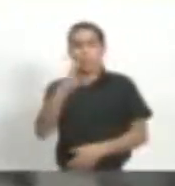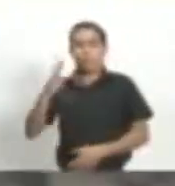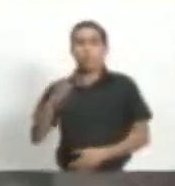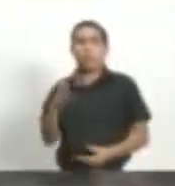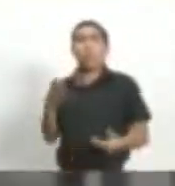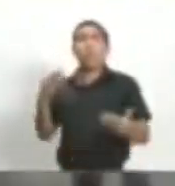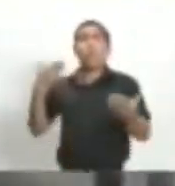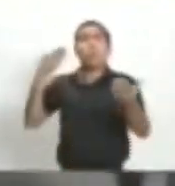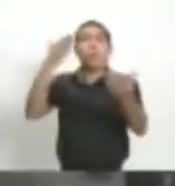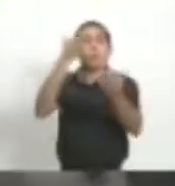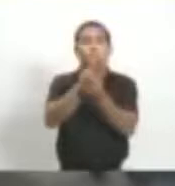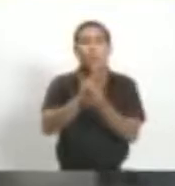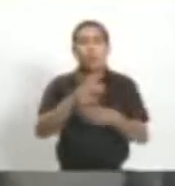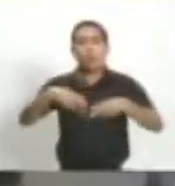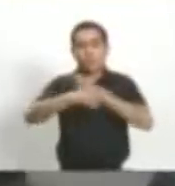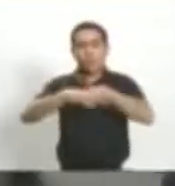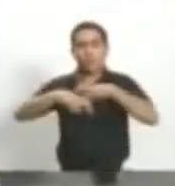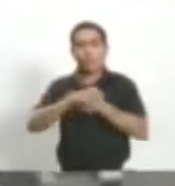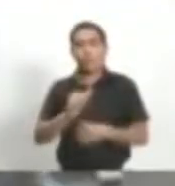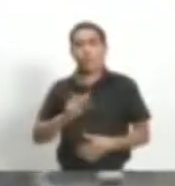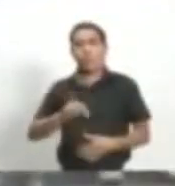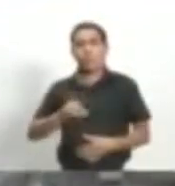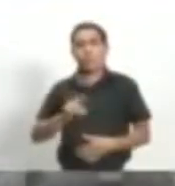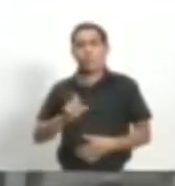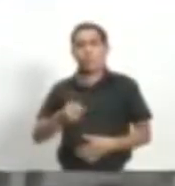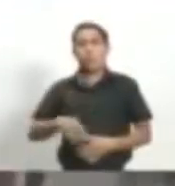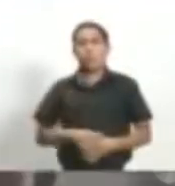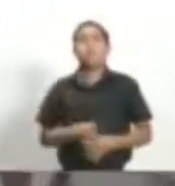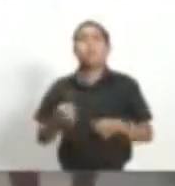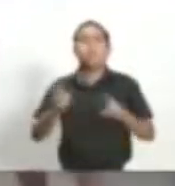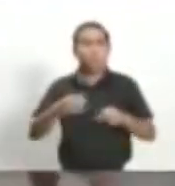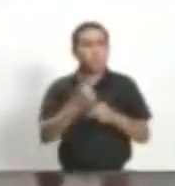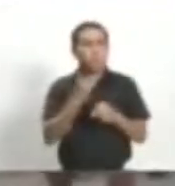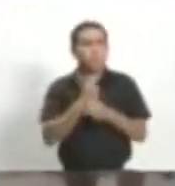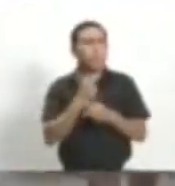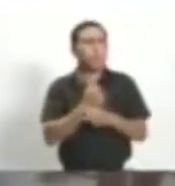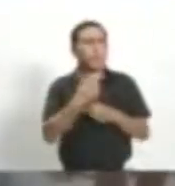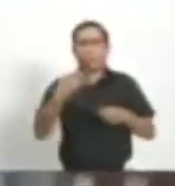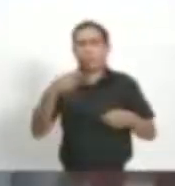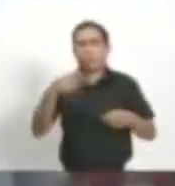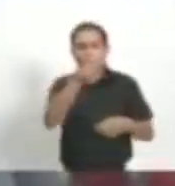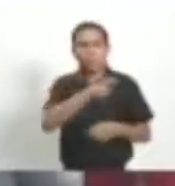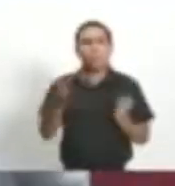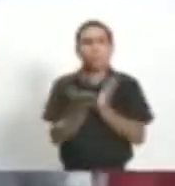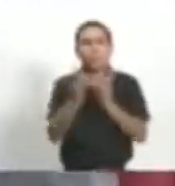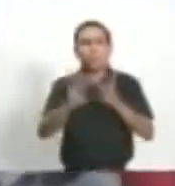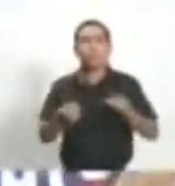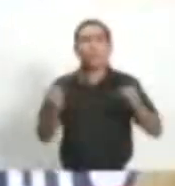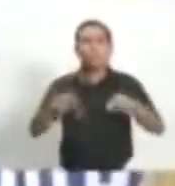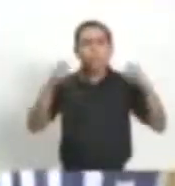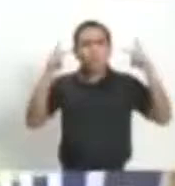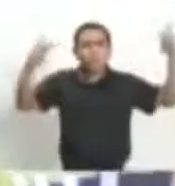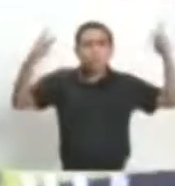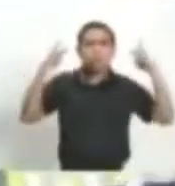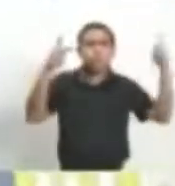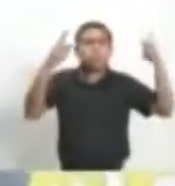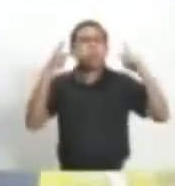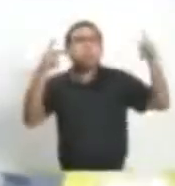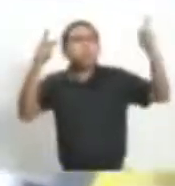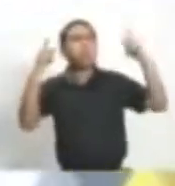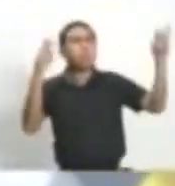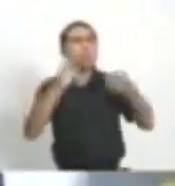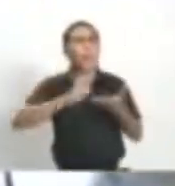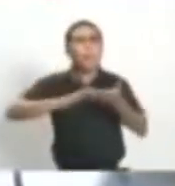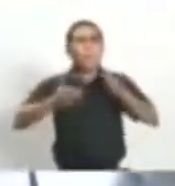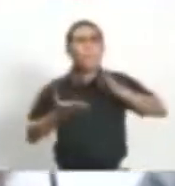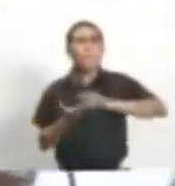llegar al Parque de los Andes. Líderes sindicales, la clase obrera en general y los estudiantes con arengas marcharon en favor de la paz y por